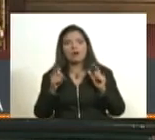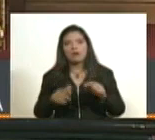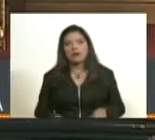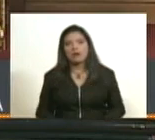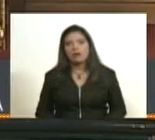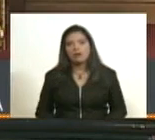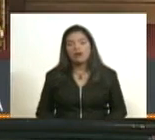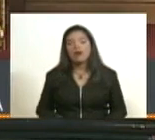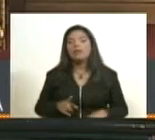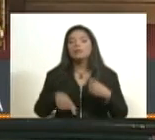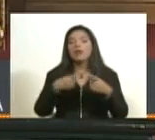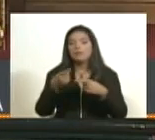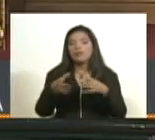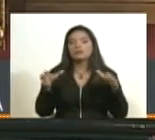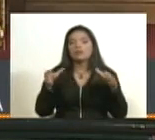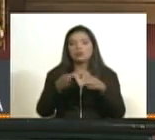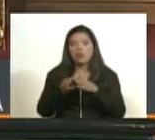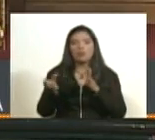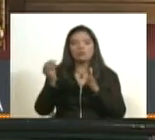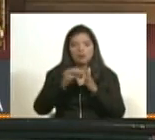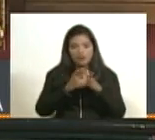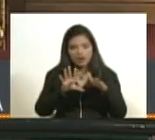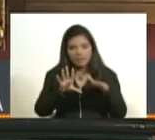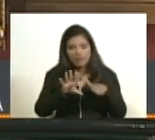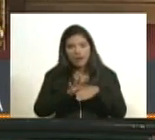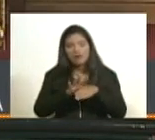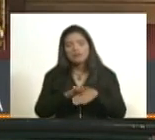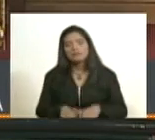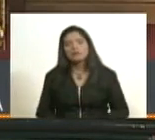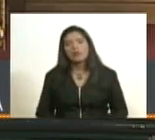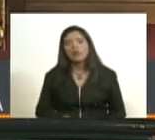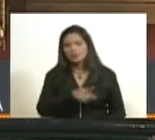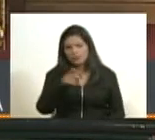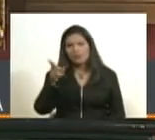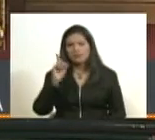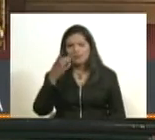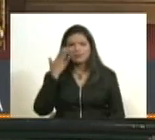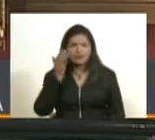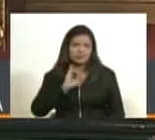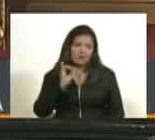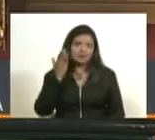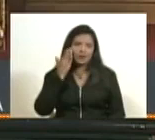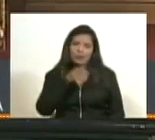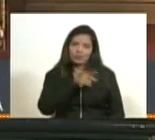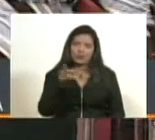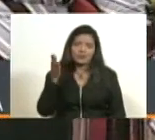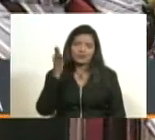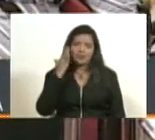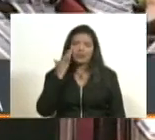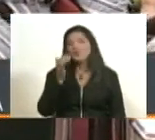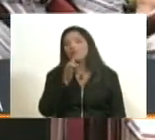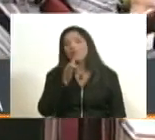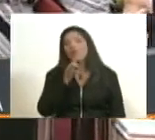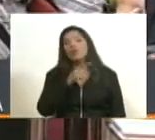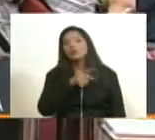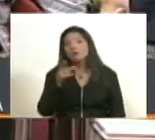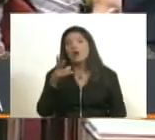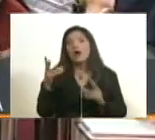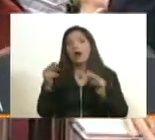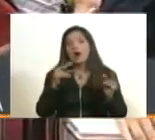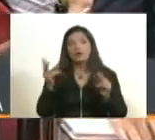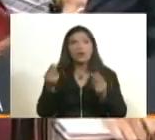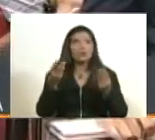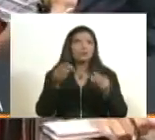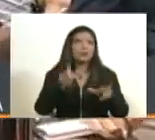Y luego se reunieron el martes. Deben saberlo ustedes, ustedes seguro ya lo saben. Ustedes hablan mucho con gente de